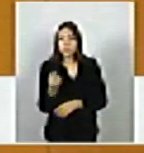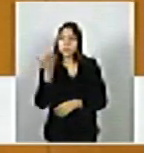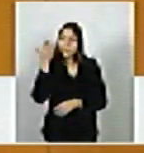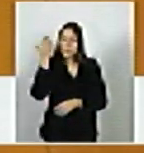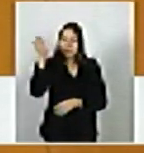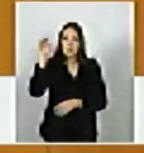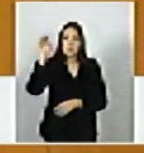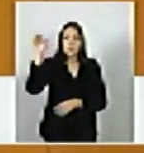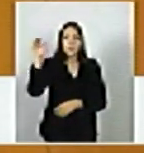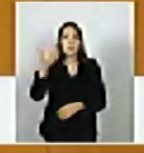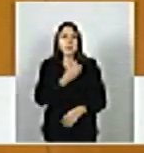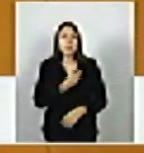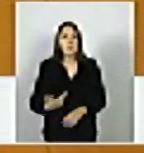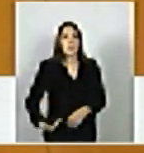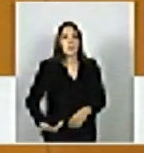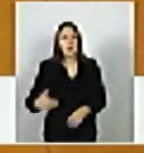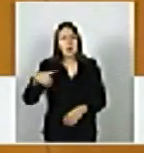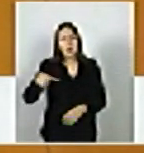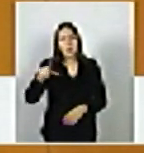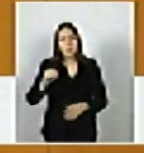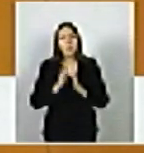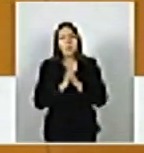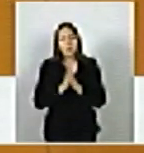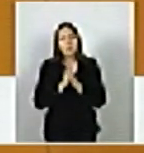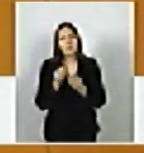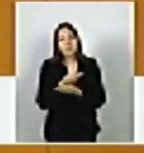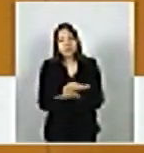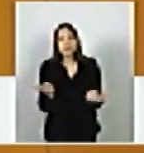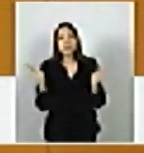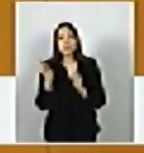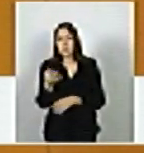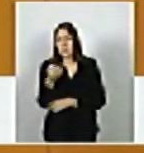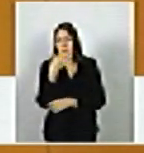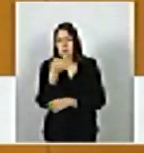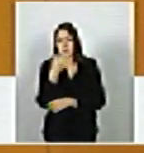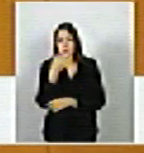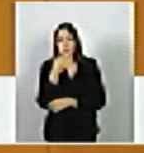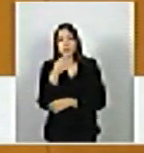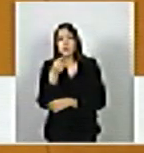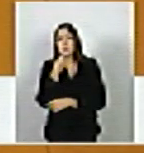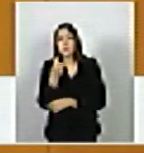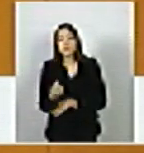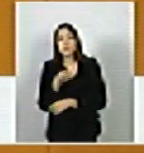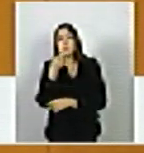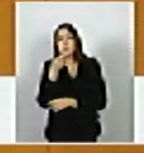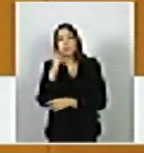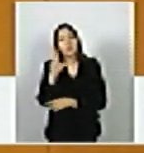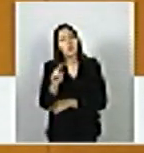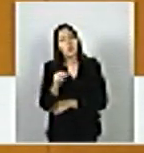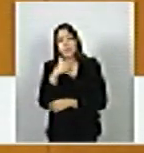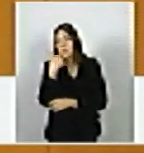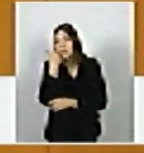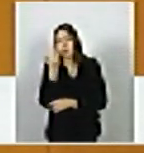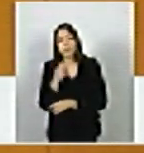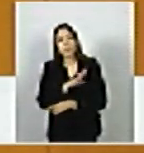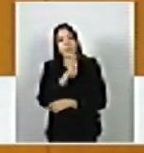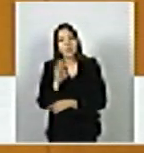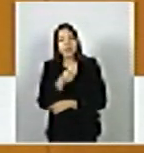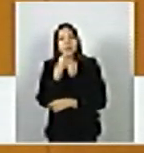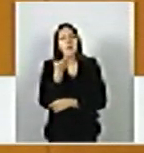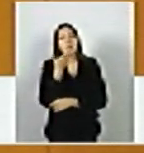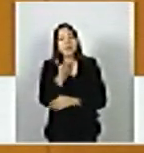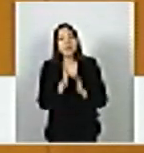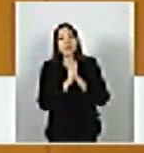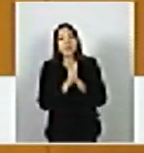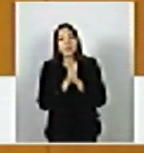López Obrador que se surtan los medicamentos, que no quiere morir y suplica por su vida